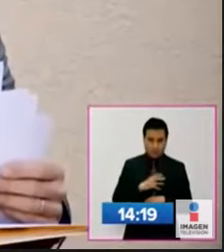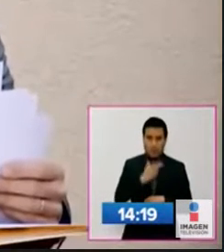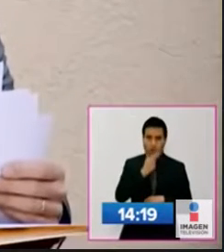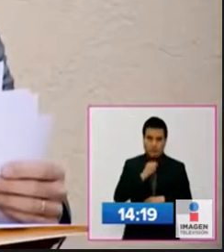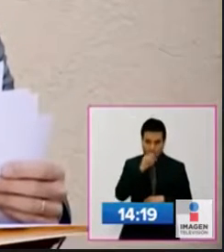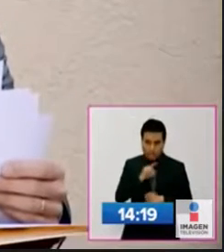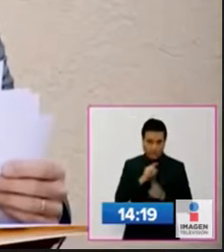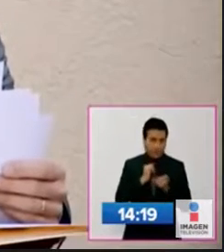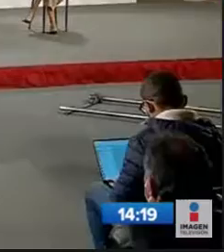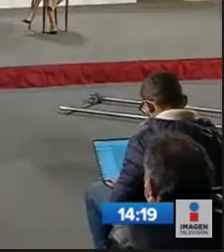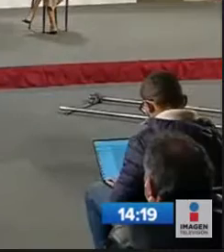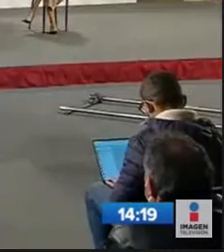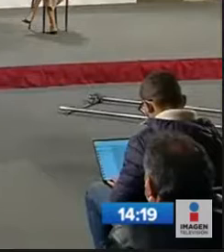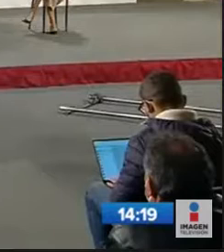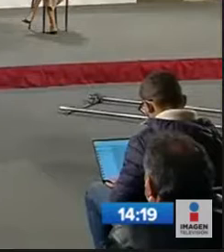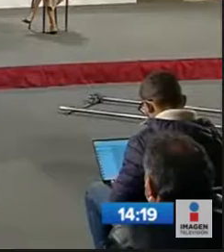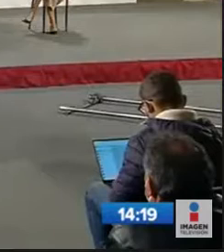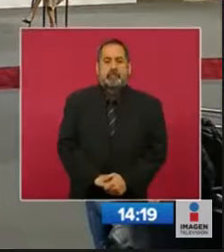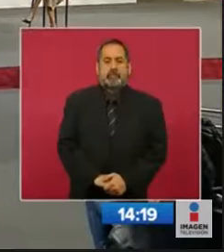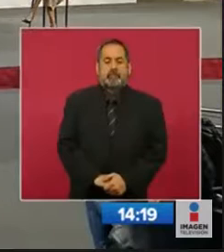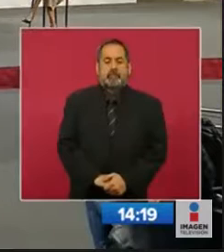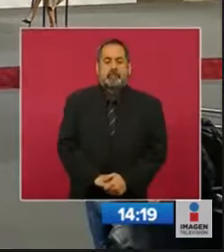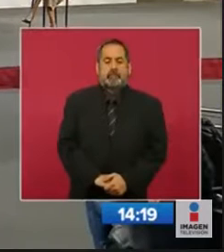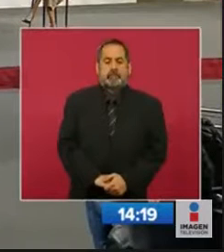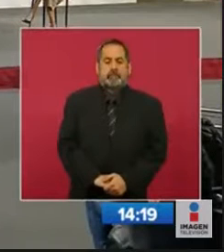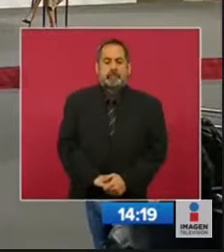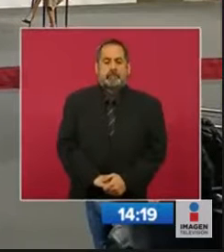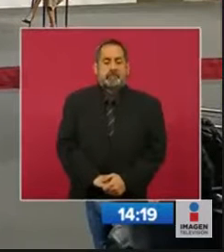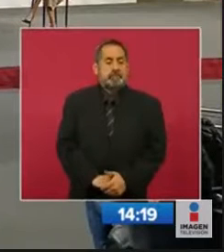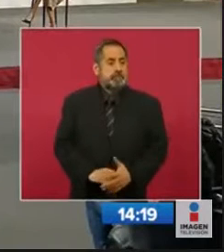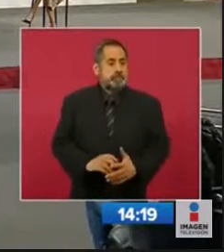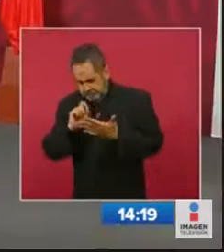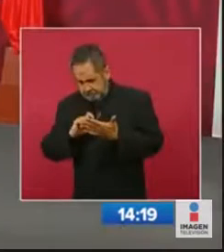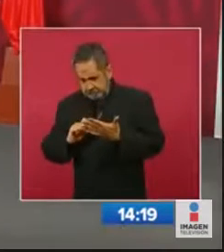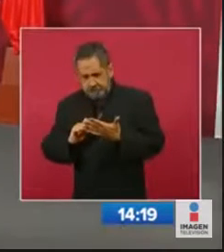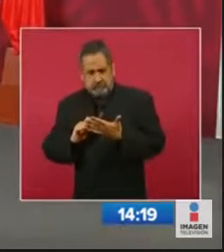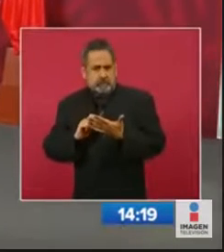con el proyecto el instituto podría obtener recursos hasta por